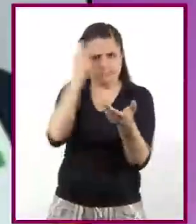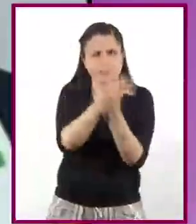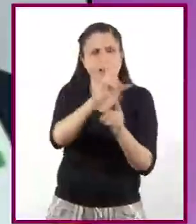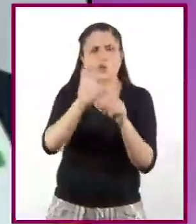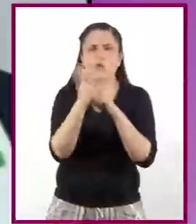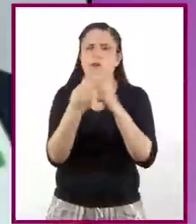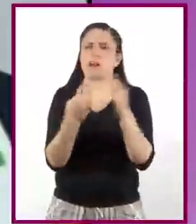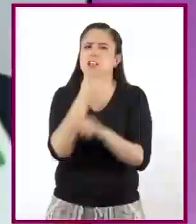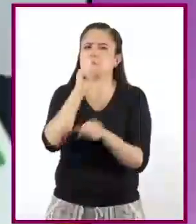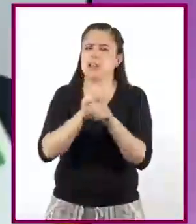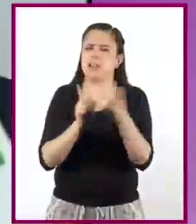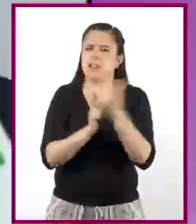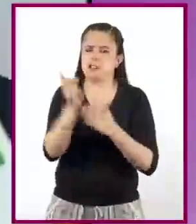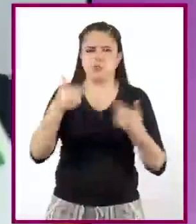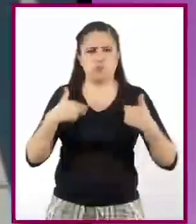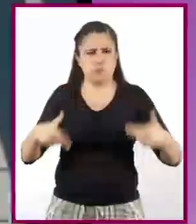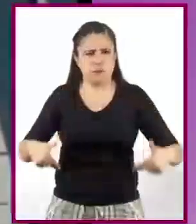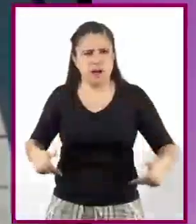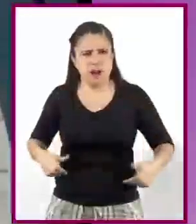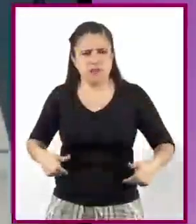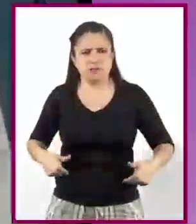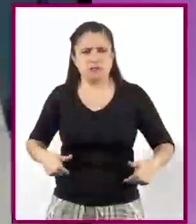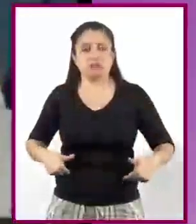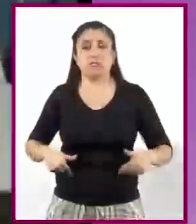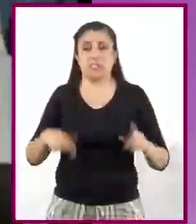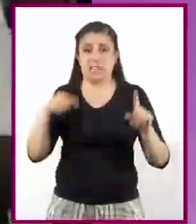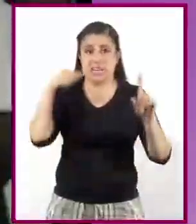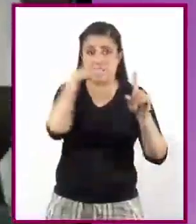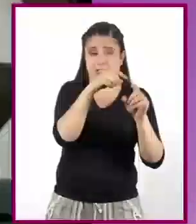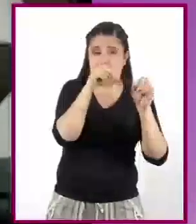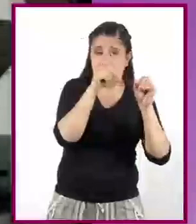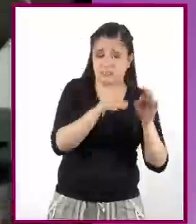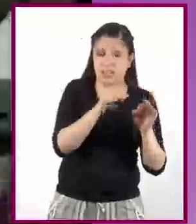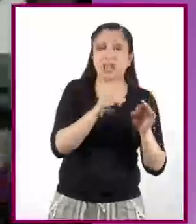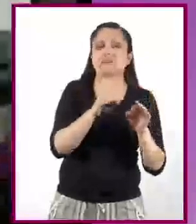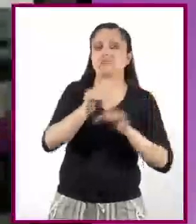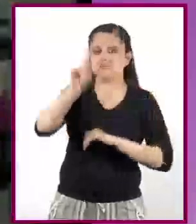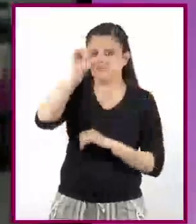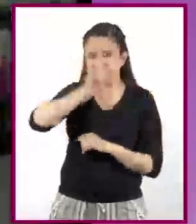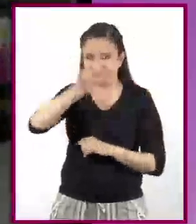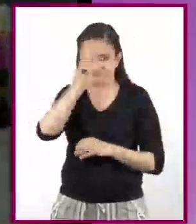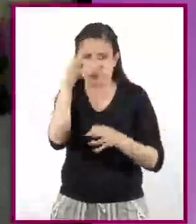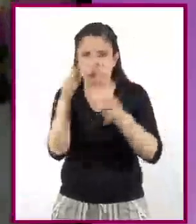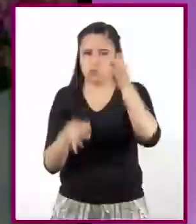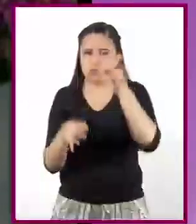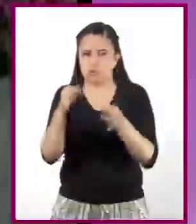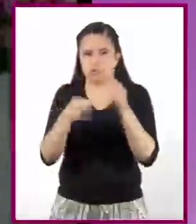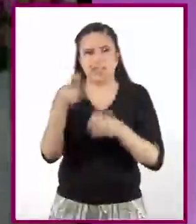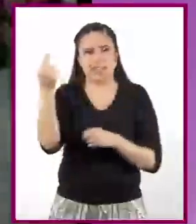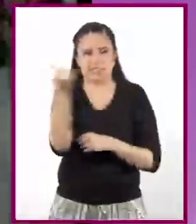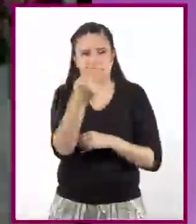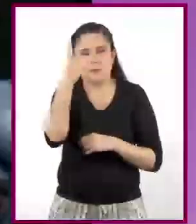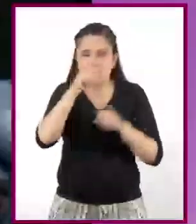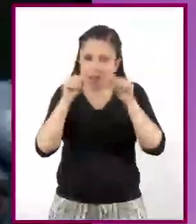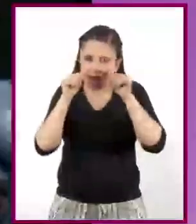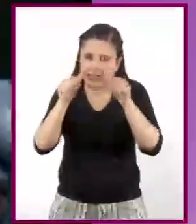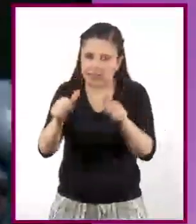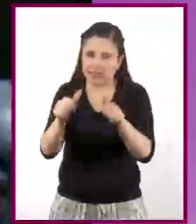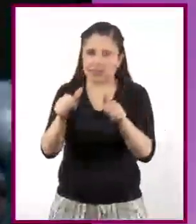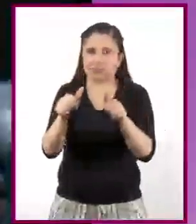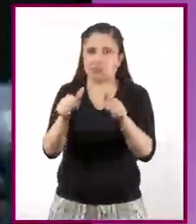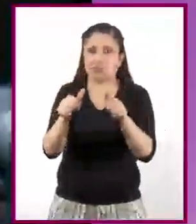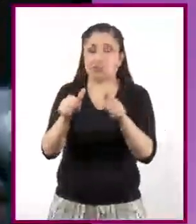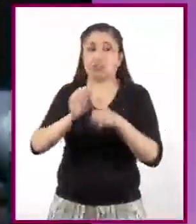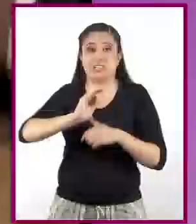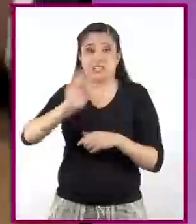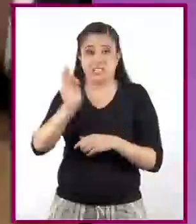Comisión Nacional de los Derechos Humanos, quien le dará la orientación jurídica necesaria para atender su asunto.